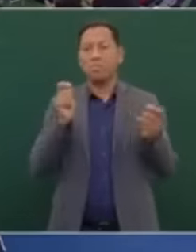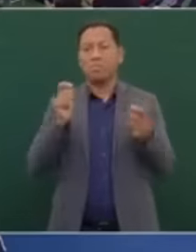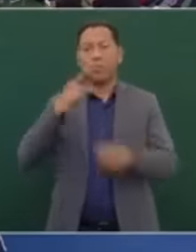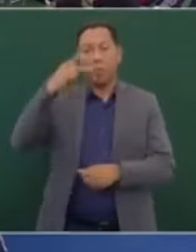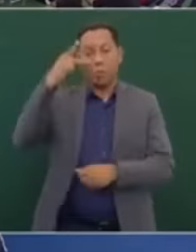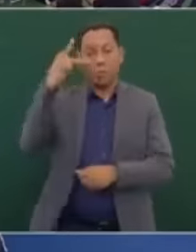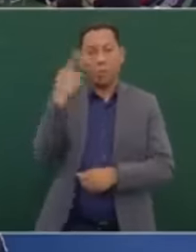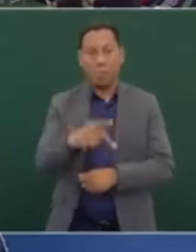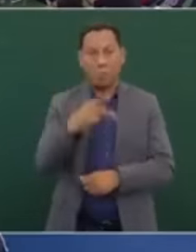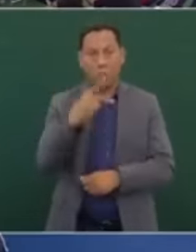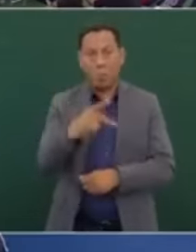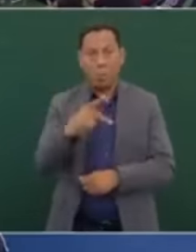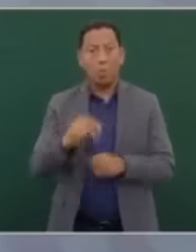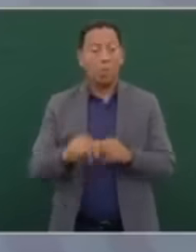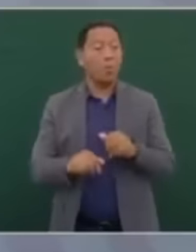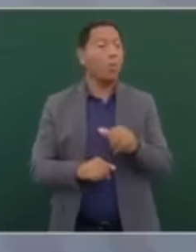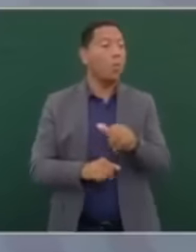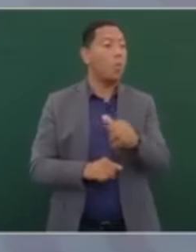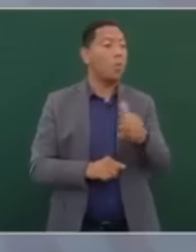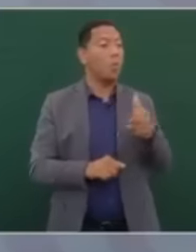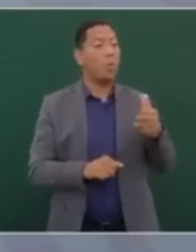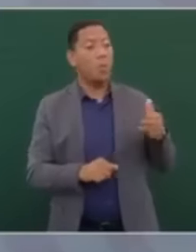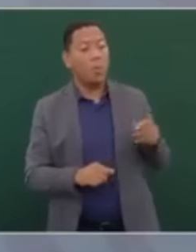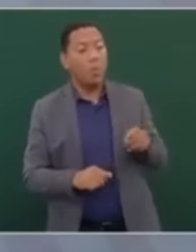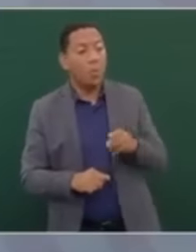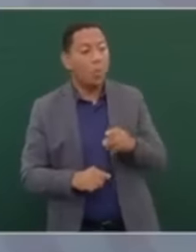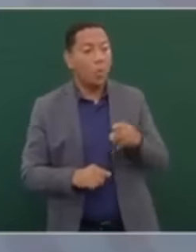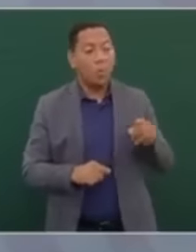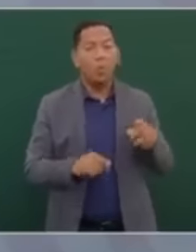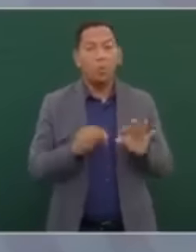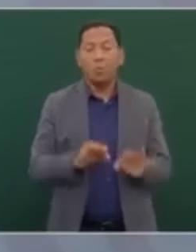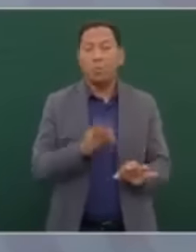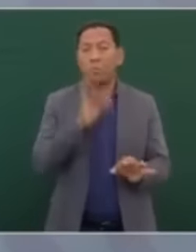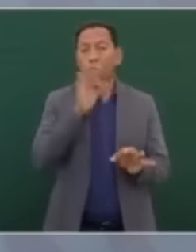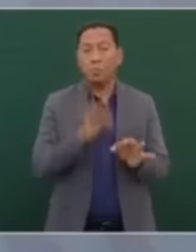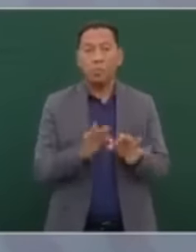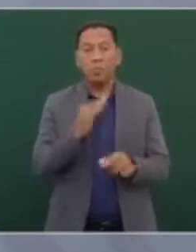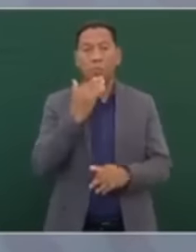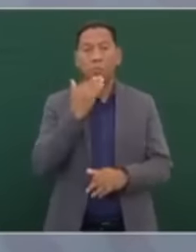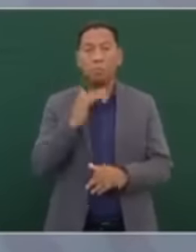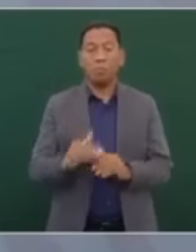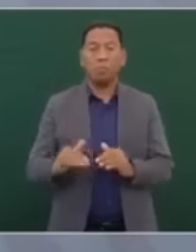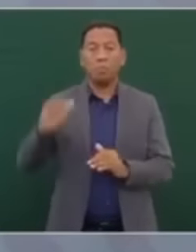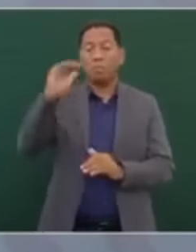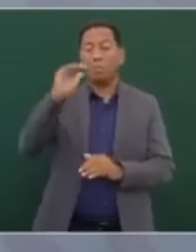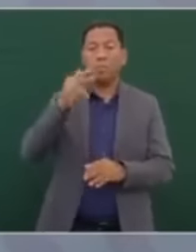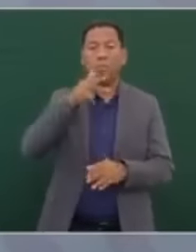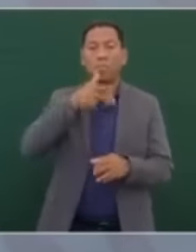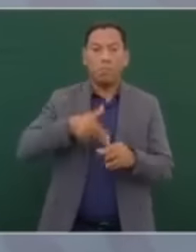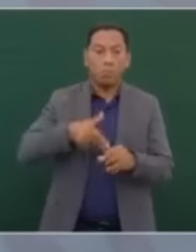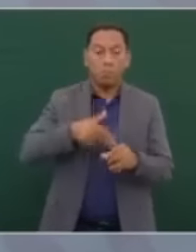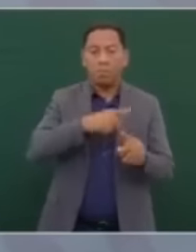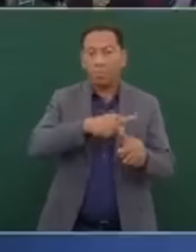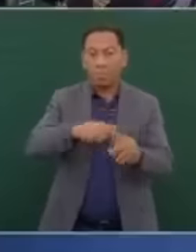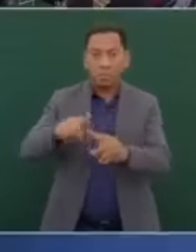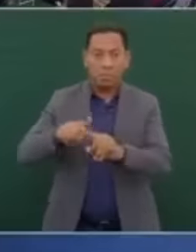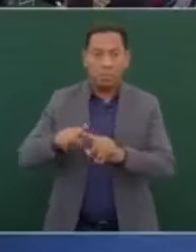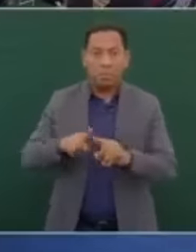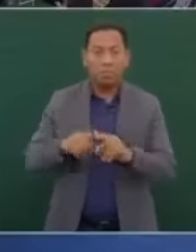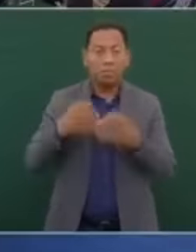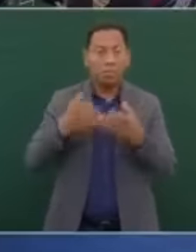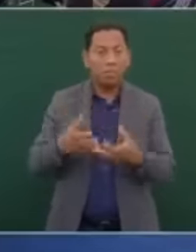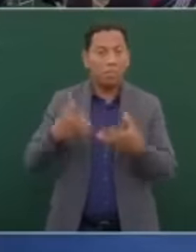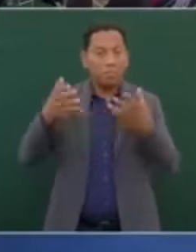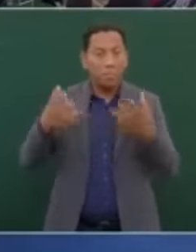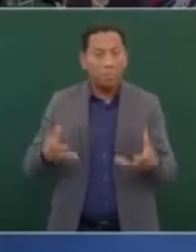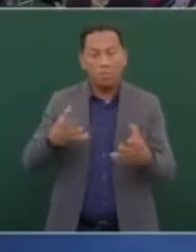propiedad inalienable e imprescriptible de todos los hidrocarburos en el subsuelo